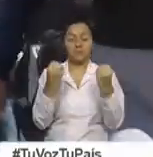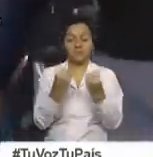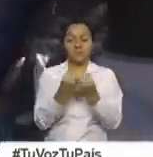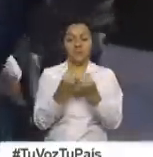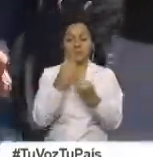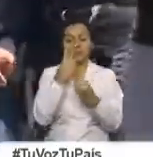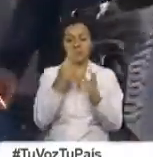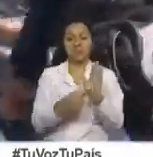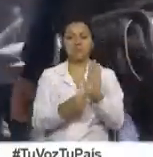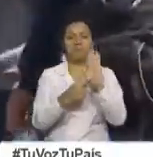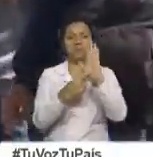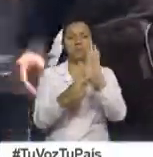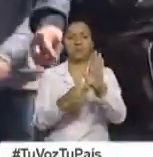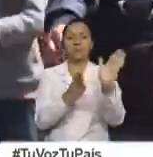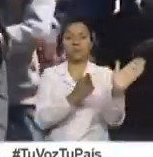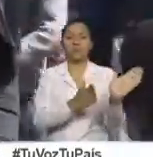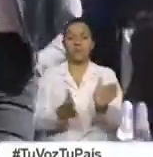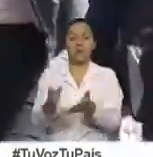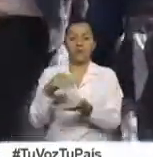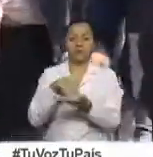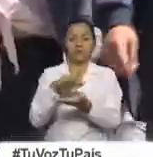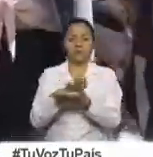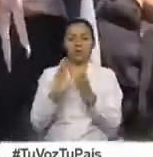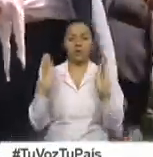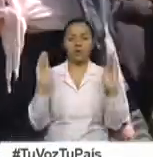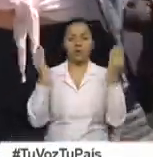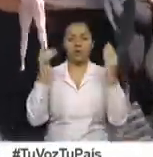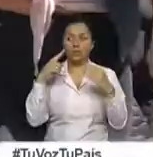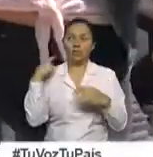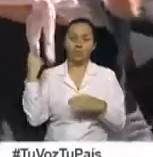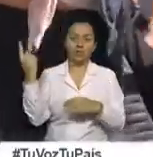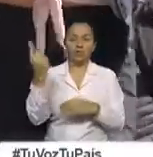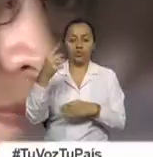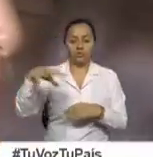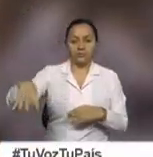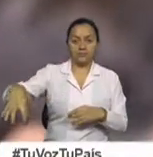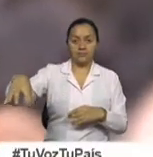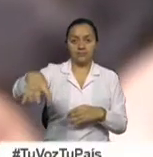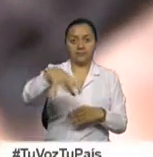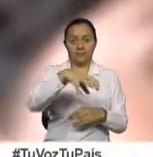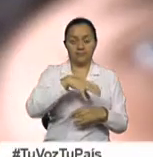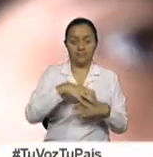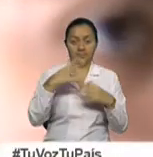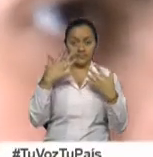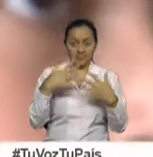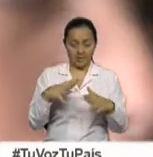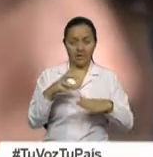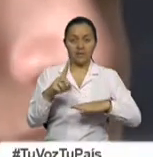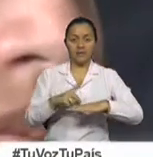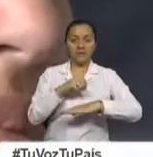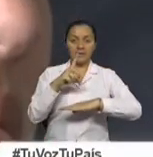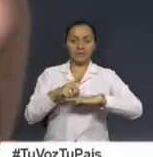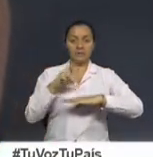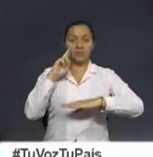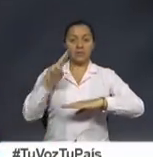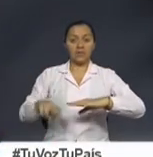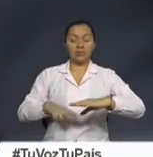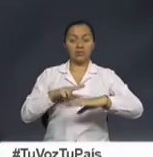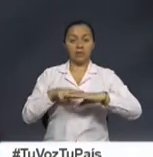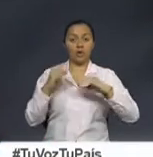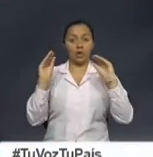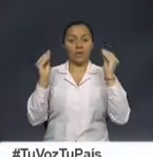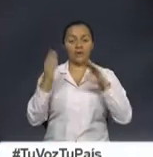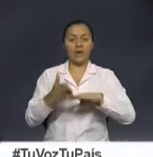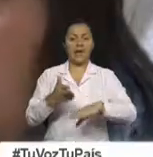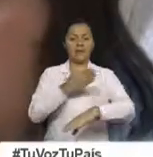hace la presentación de la Política Pública de Juventud a nivel intersectorial, la cual, a través de la Dirección Nacional de la Juventud, permitió